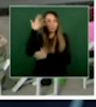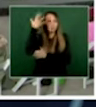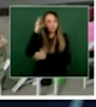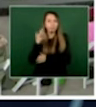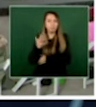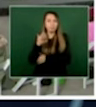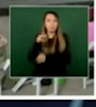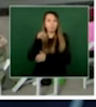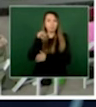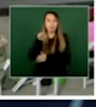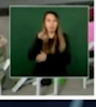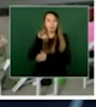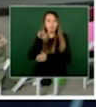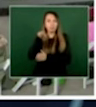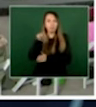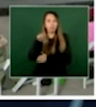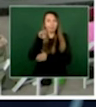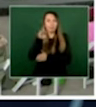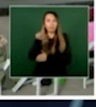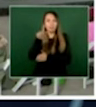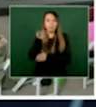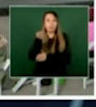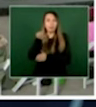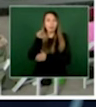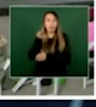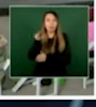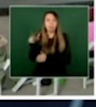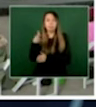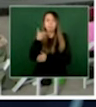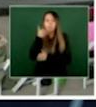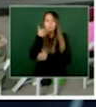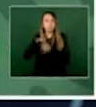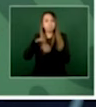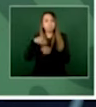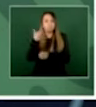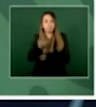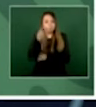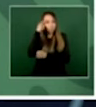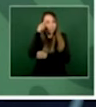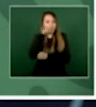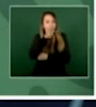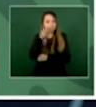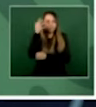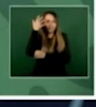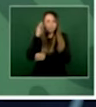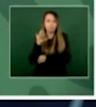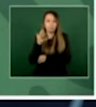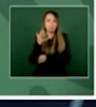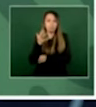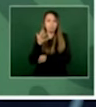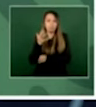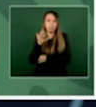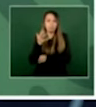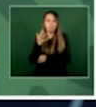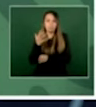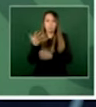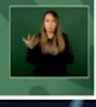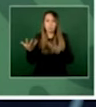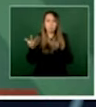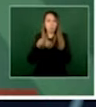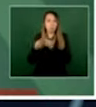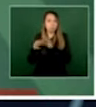establece una línea agresiva hacia España o le nombra embajadores inadecuados a Panamá,